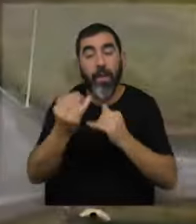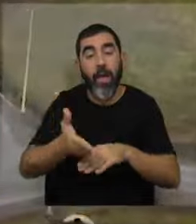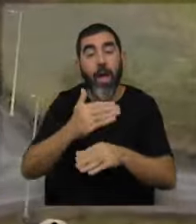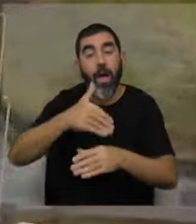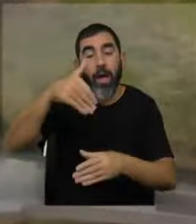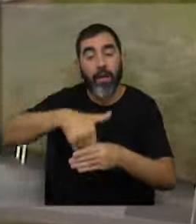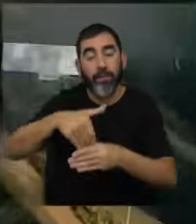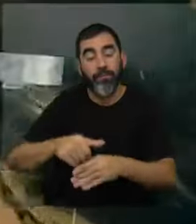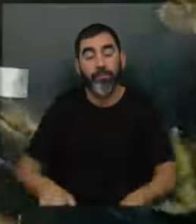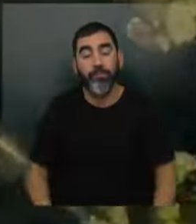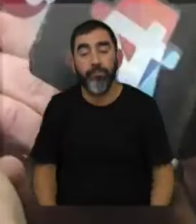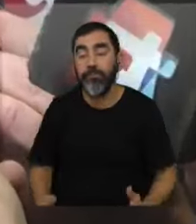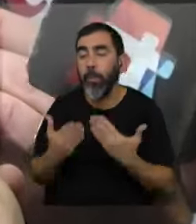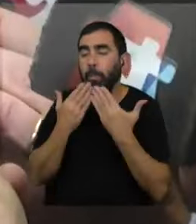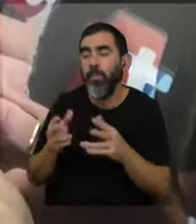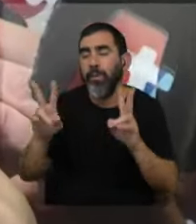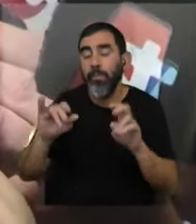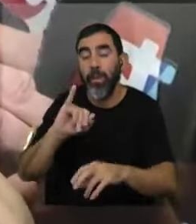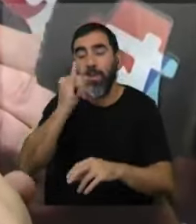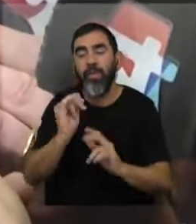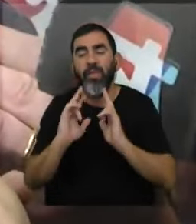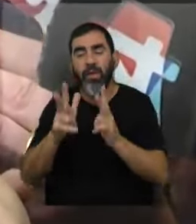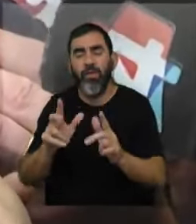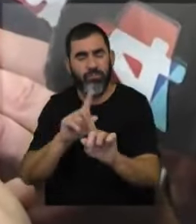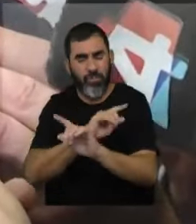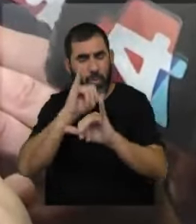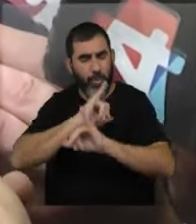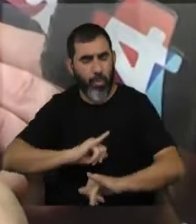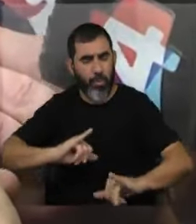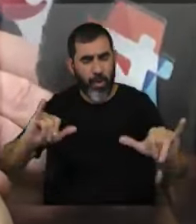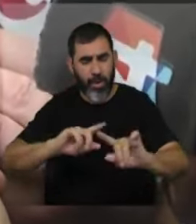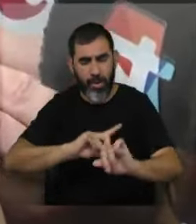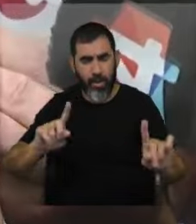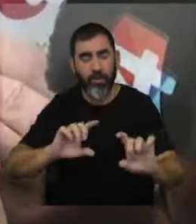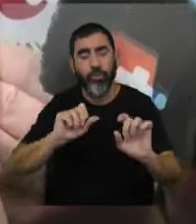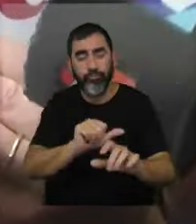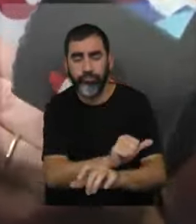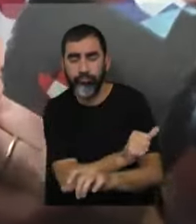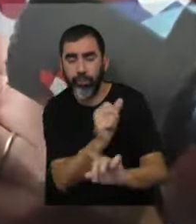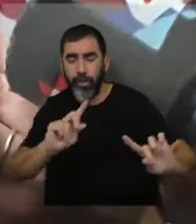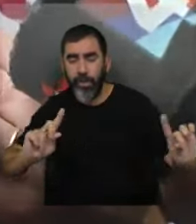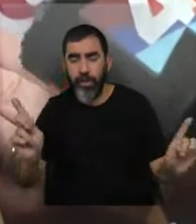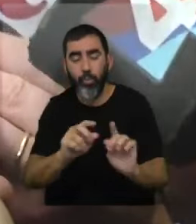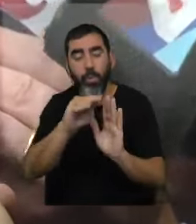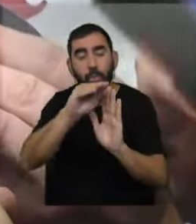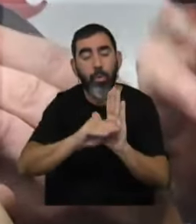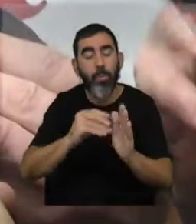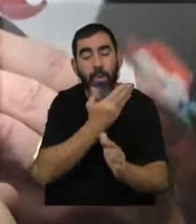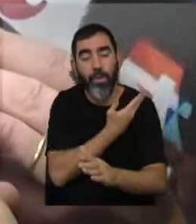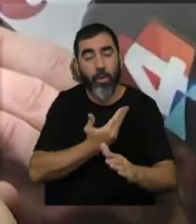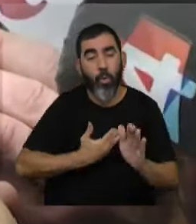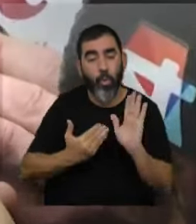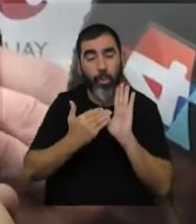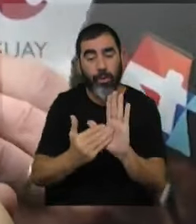internas consultado en su momento sobre el tema Delgado dijo que no se trató de un spot electoral sino de un resumen del programa de gobierno que estaba